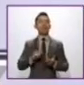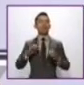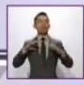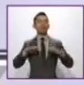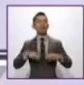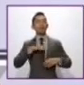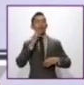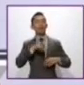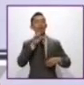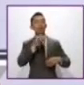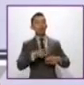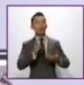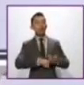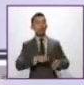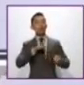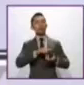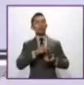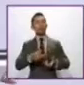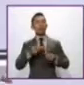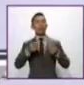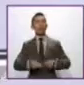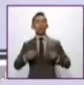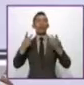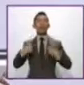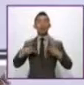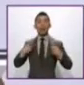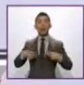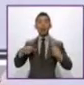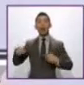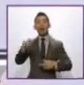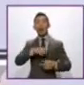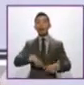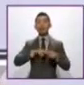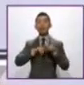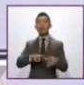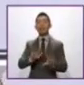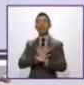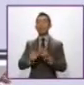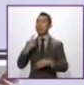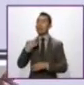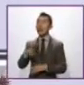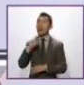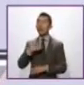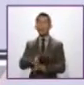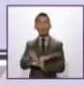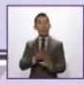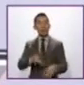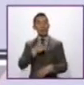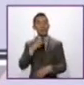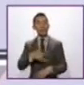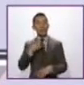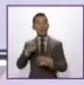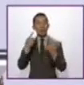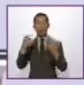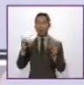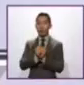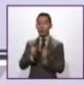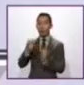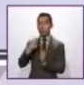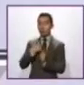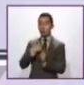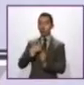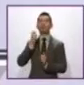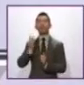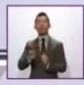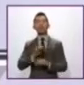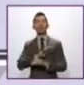de basura en el municipio, que por cierto la gente sigue quejándose y sigue resintiéndolo? Conmigo se